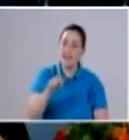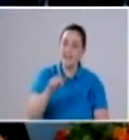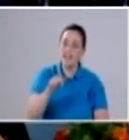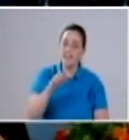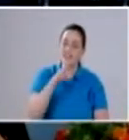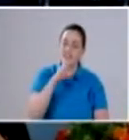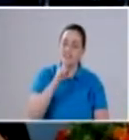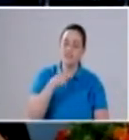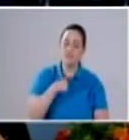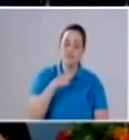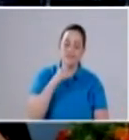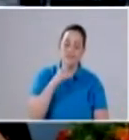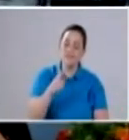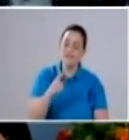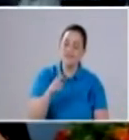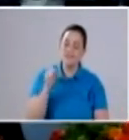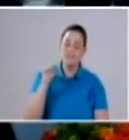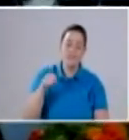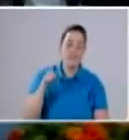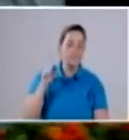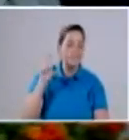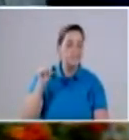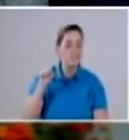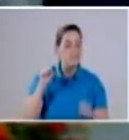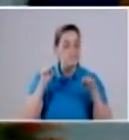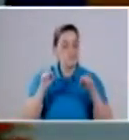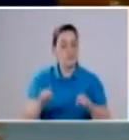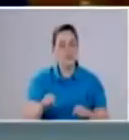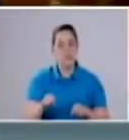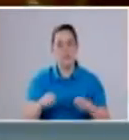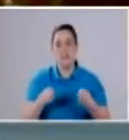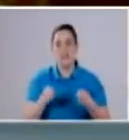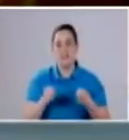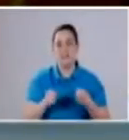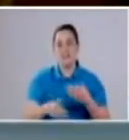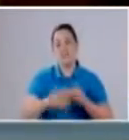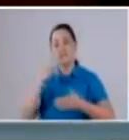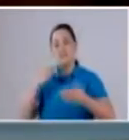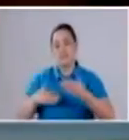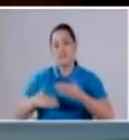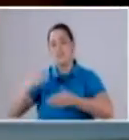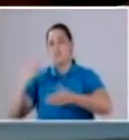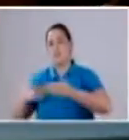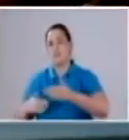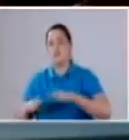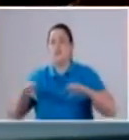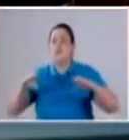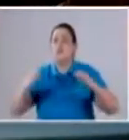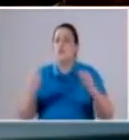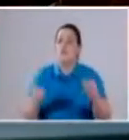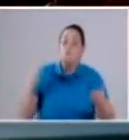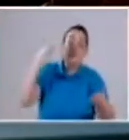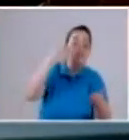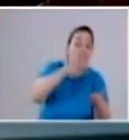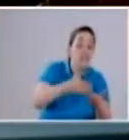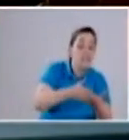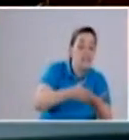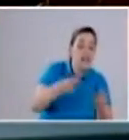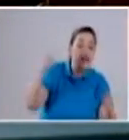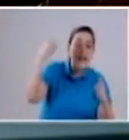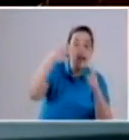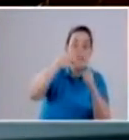Ahí es en donde yo digo, si no se puede hacer lo anterior, ni lo anterior, ni lo anterior, ni lo anterior, ¿cómo se va a llegar hasta acá, hermano?